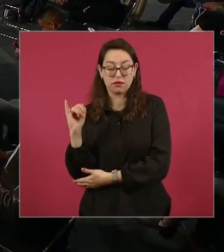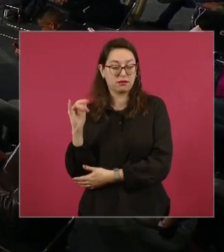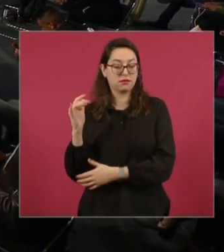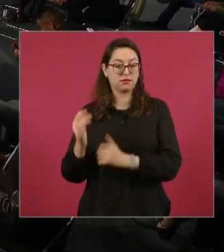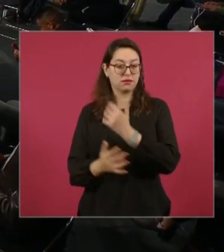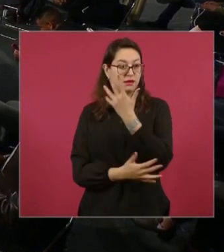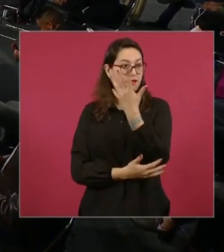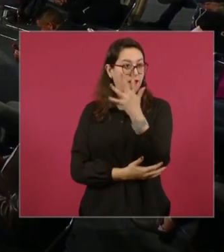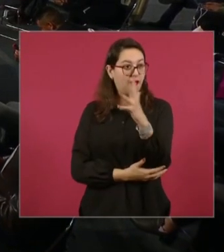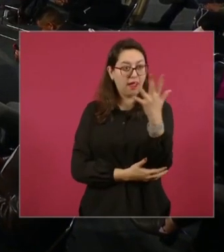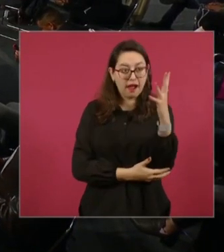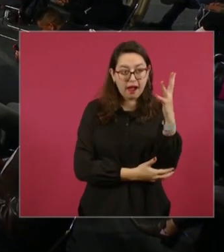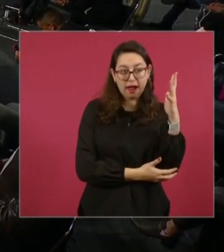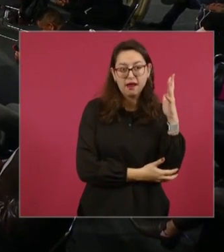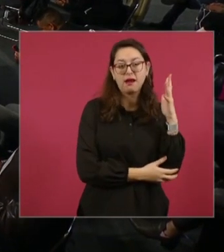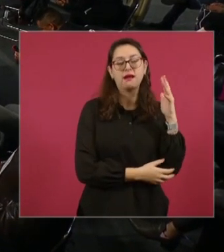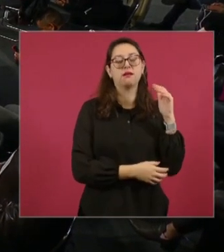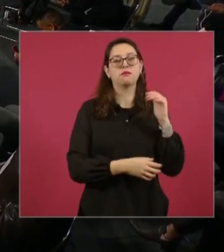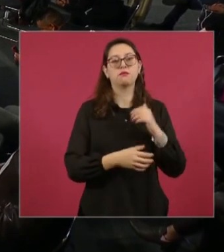tienen